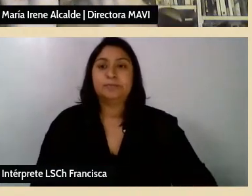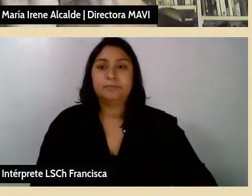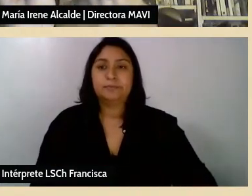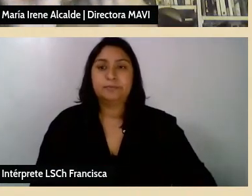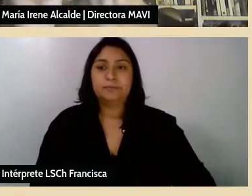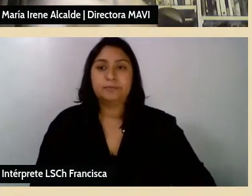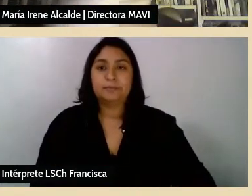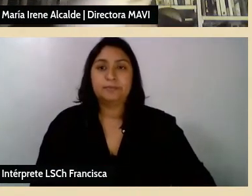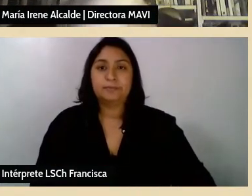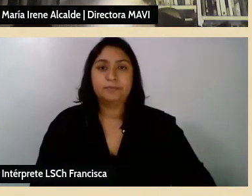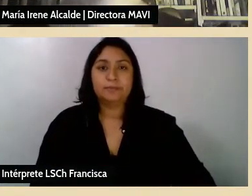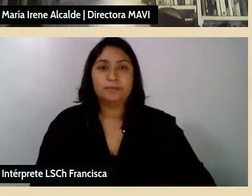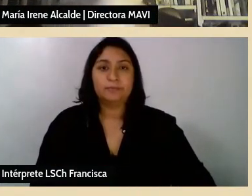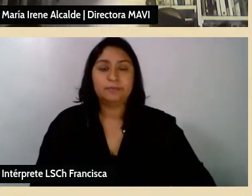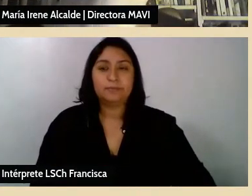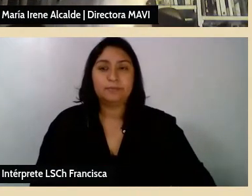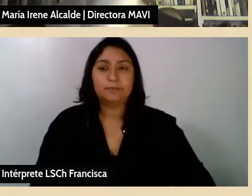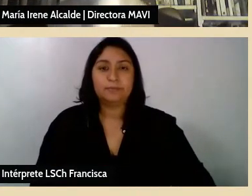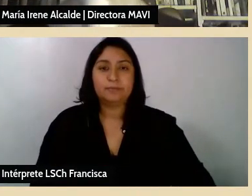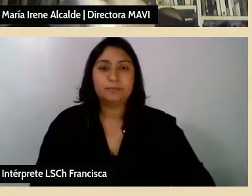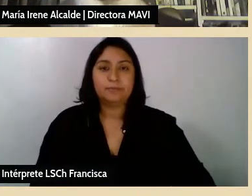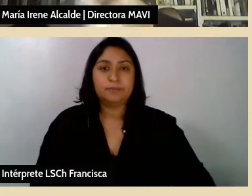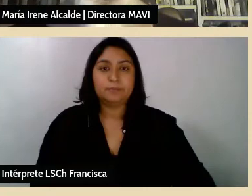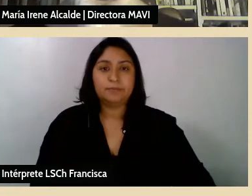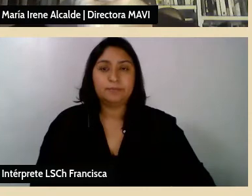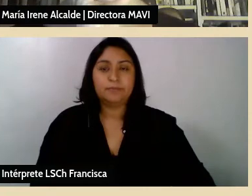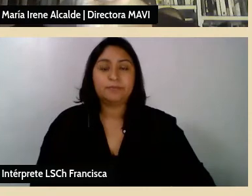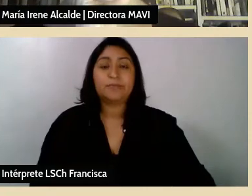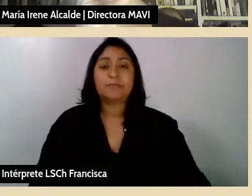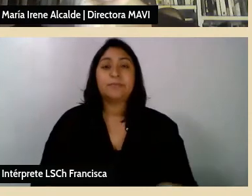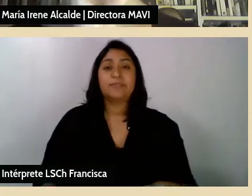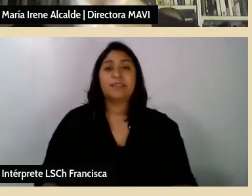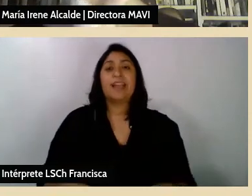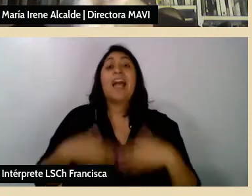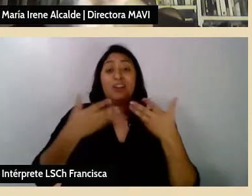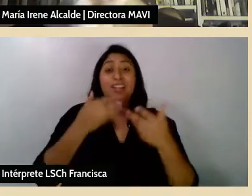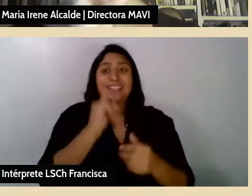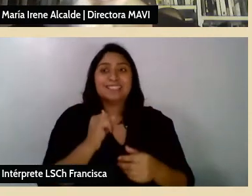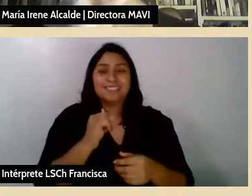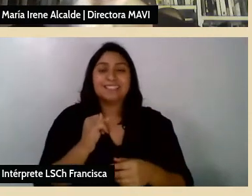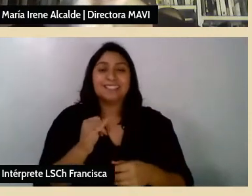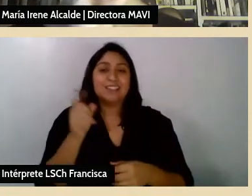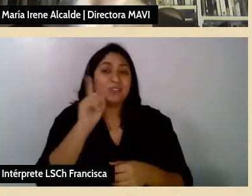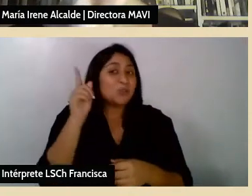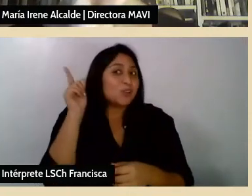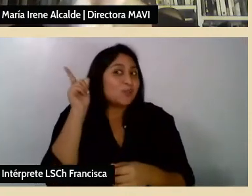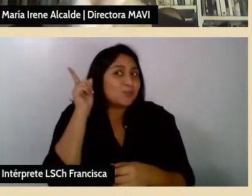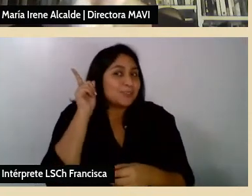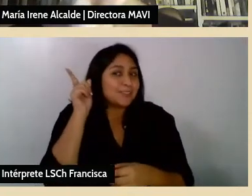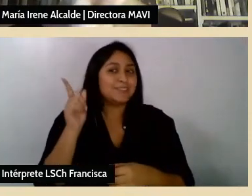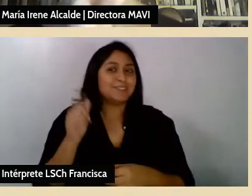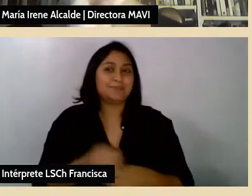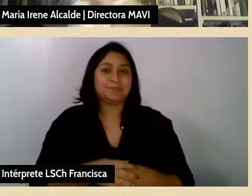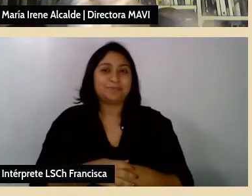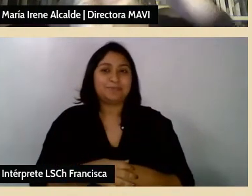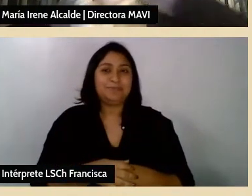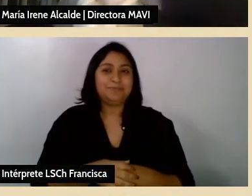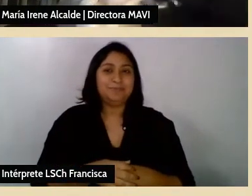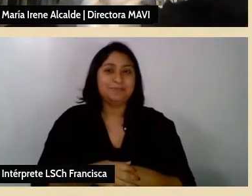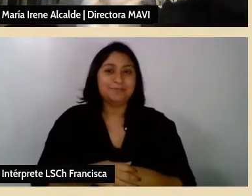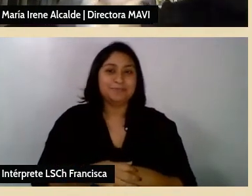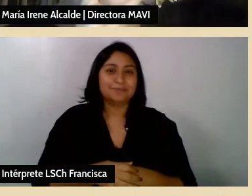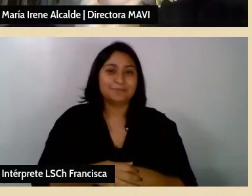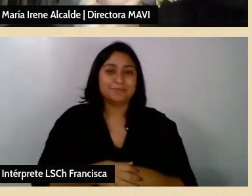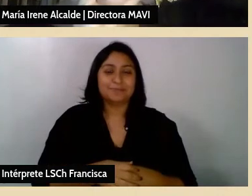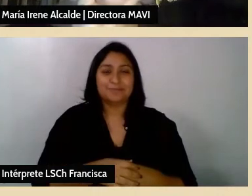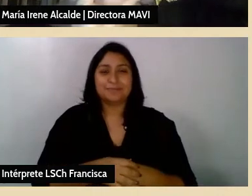¿No te escuchas? Ahora Esteban. Sí, disculpa, sí. Ahora, un clásico en estos